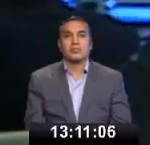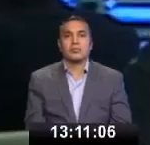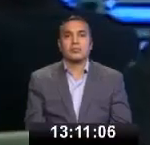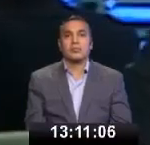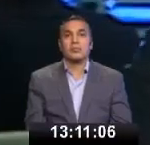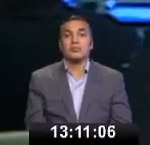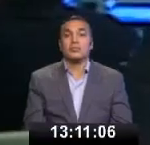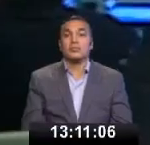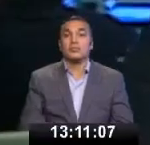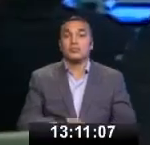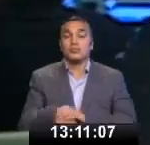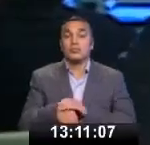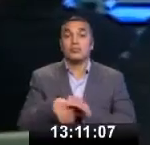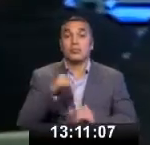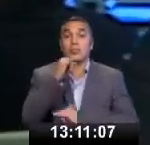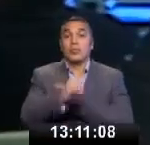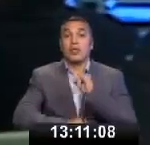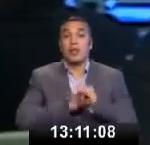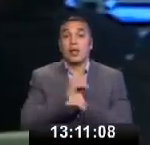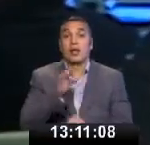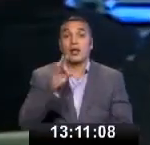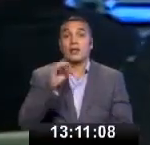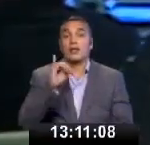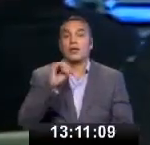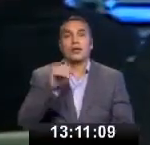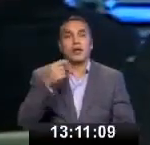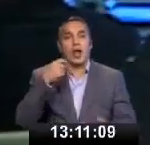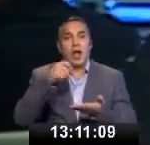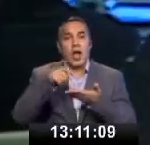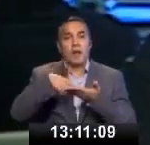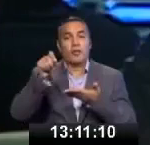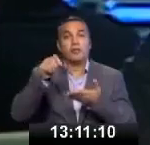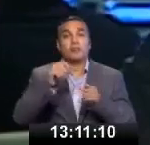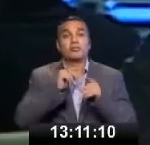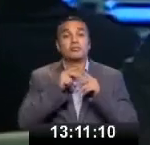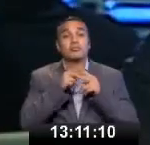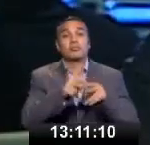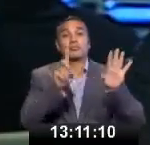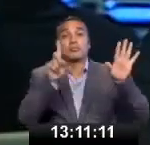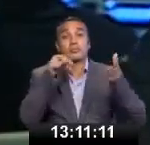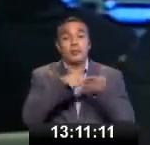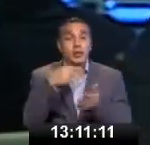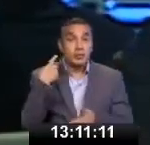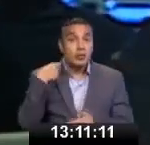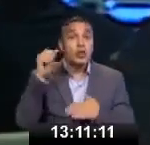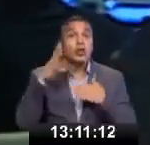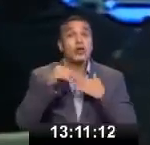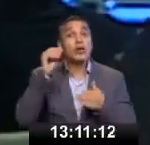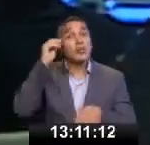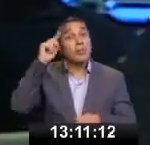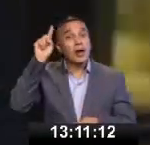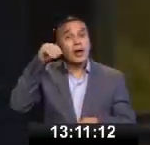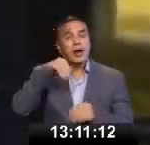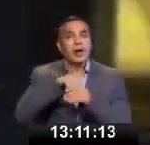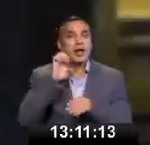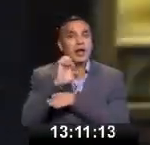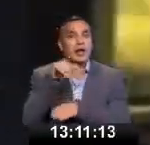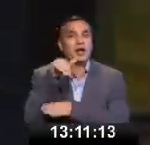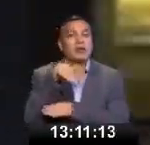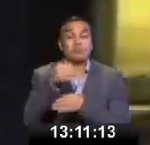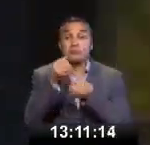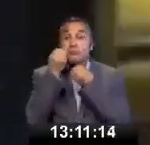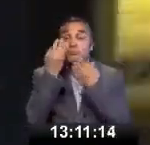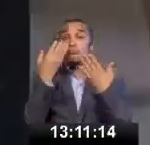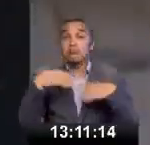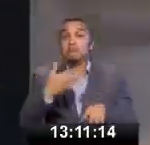y el fondo monetario internacional aprobó por unanimidad un crédito de 6 mil millones de dólares para ecuador así lo acaba de informar